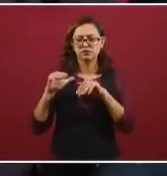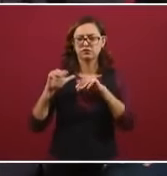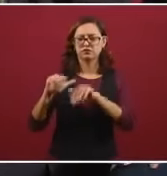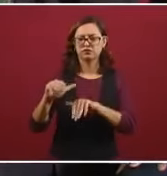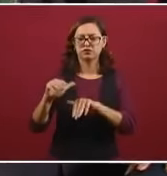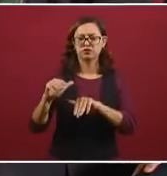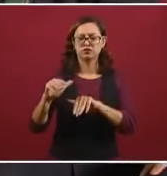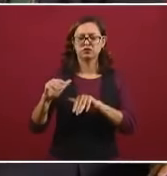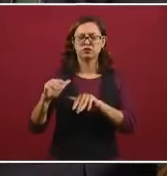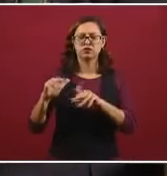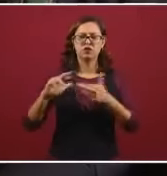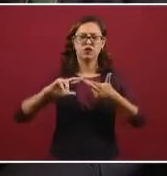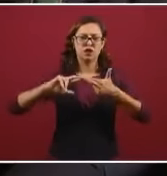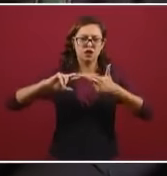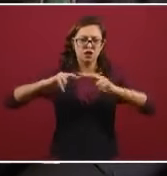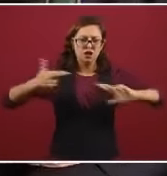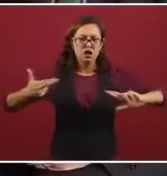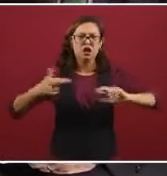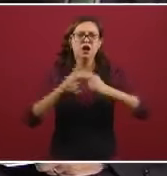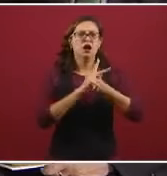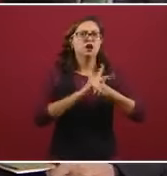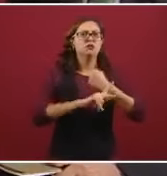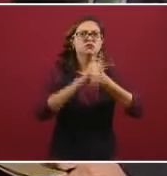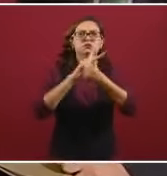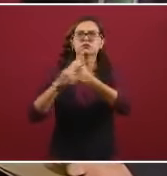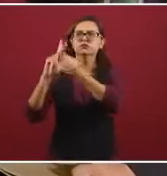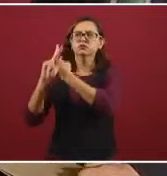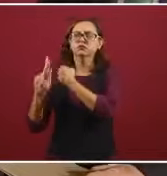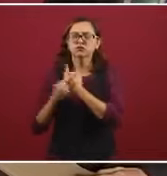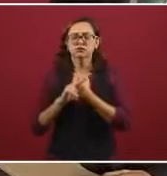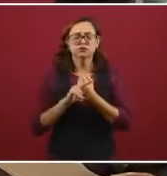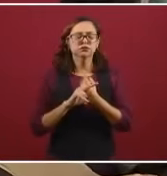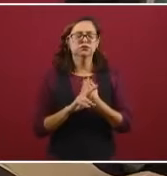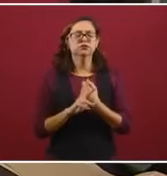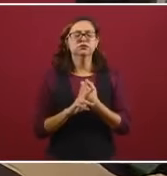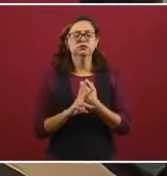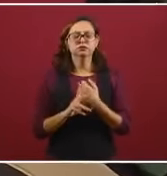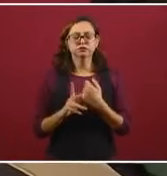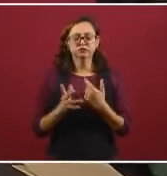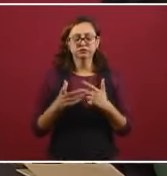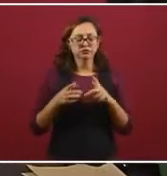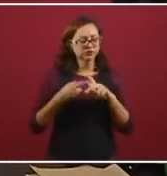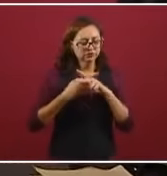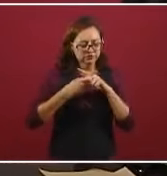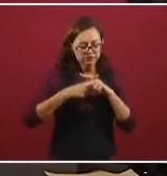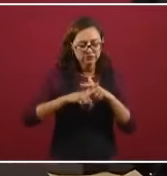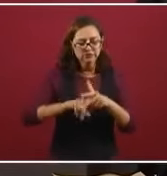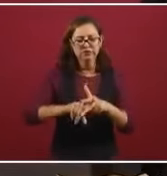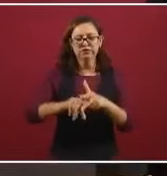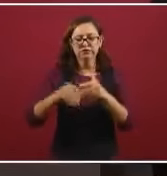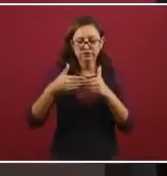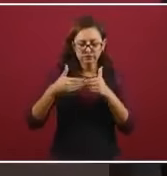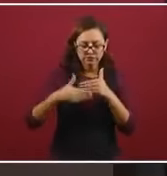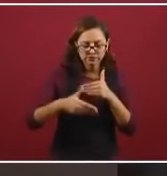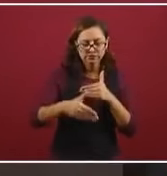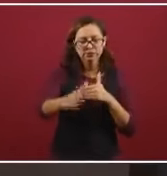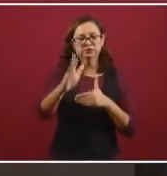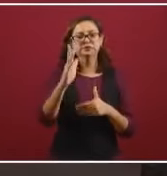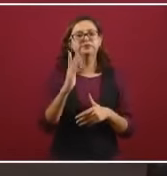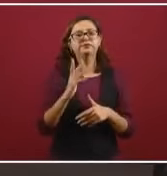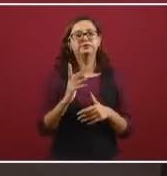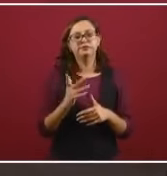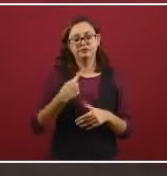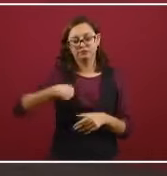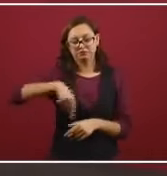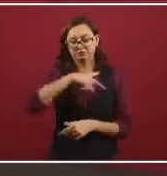relaciones exteriores a partir del principio de la no intervención, de la autodeterminación